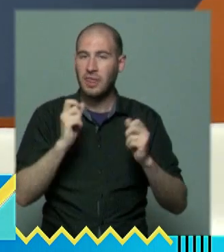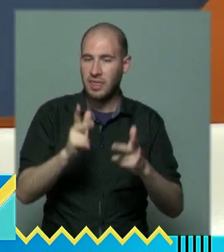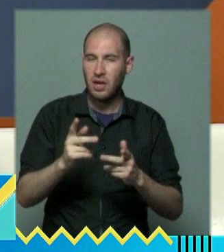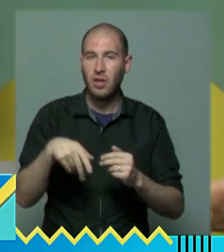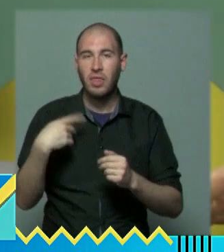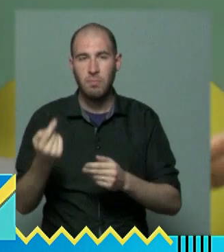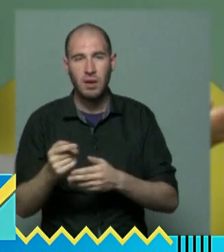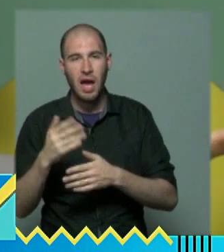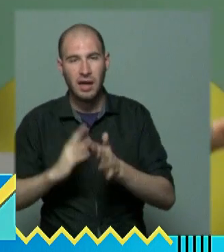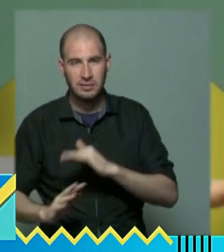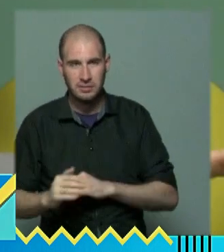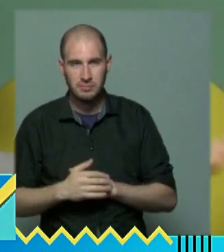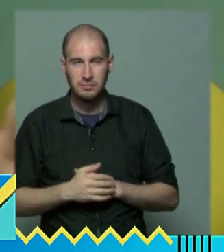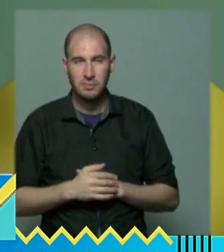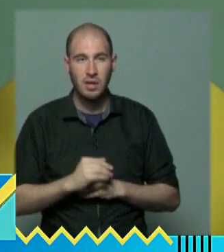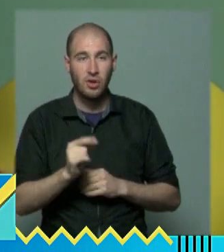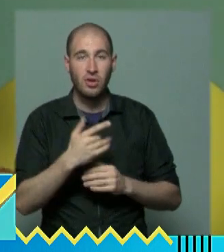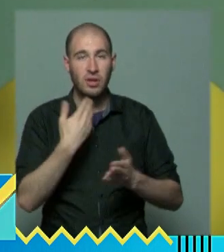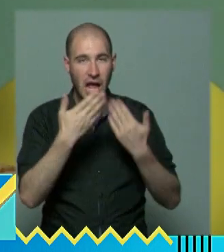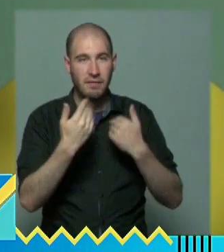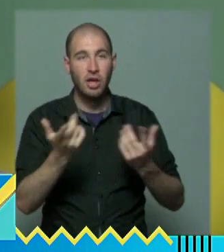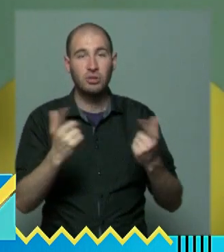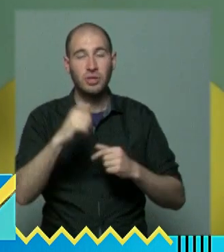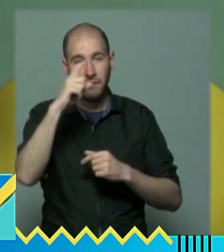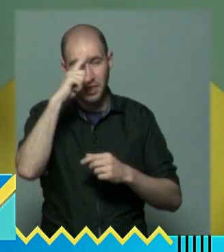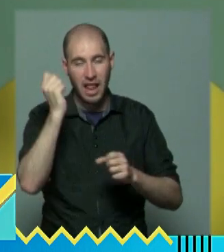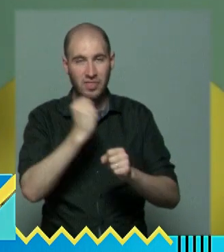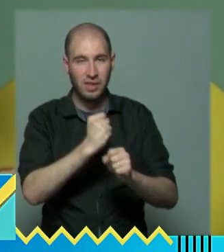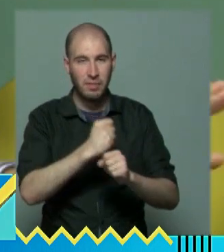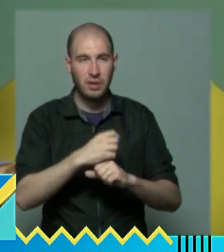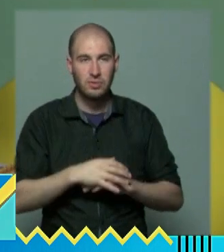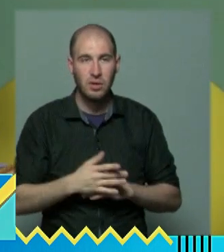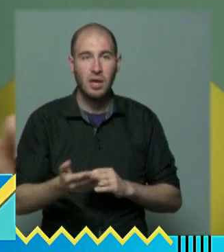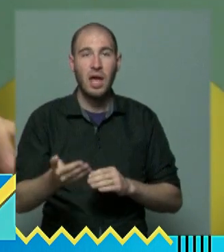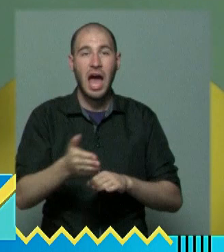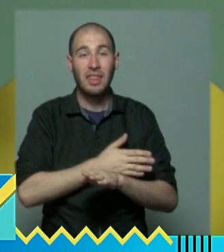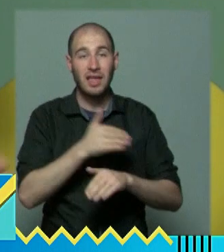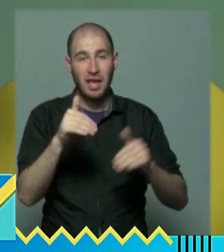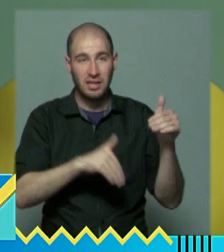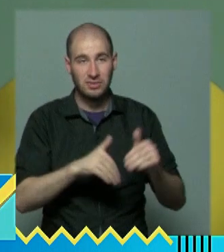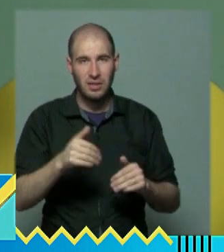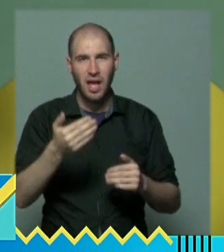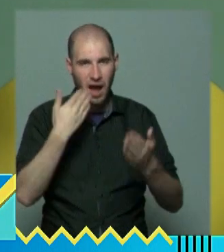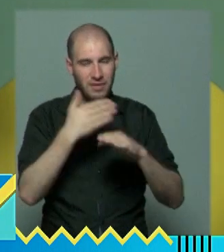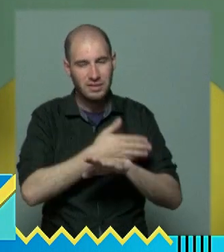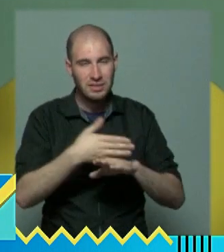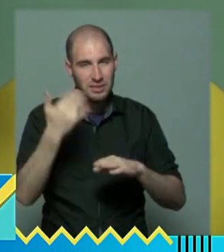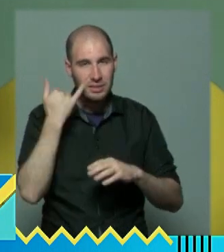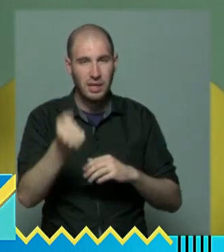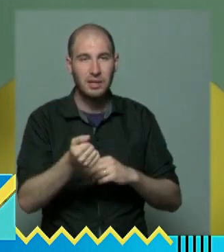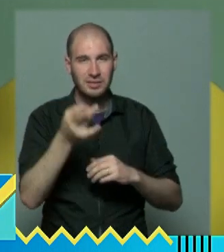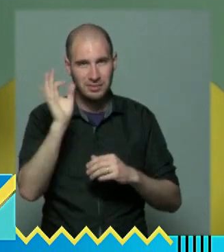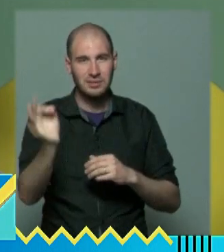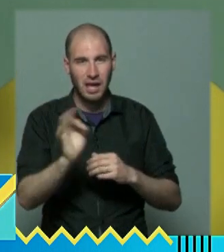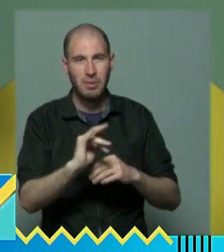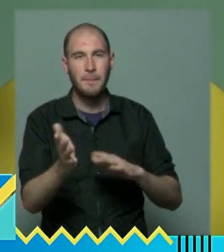llegó a la práctica. Nosotros teníamos muchas charlas en el Consejo Federal del Trabajo antes de las elecciones, donde ya se venía hablando y se sabía